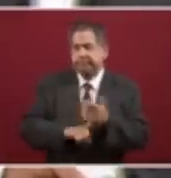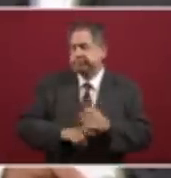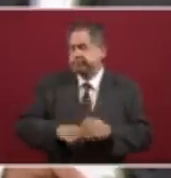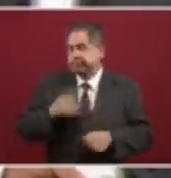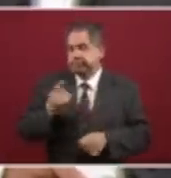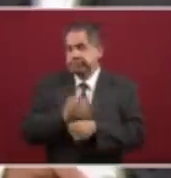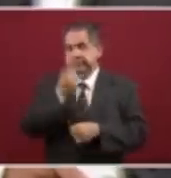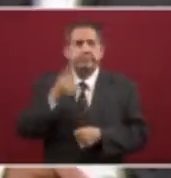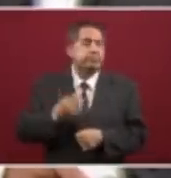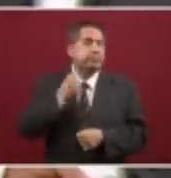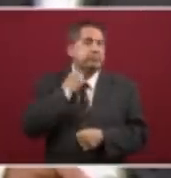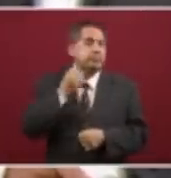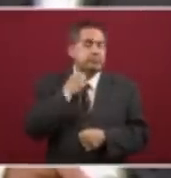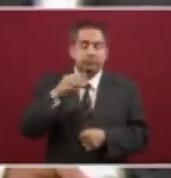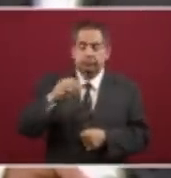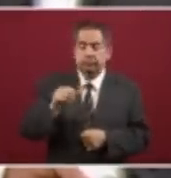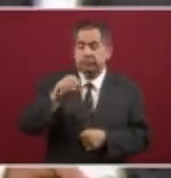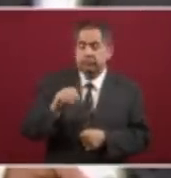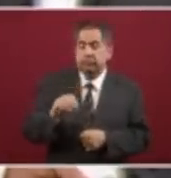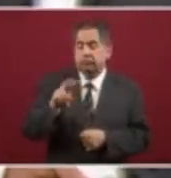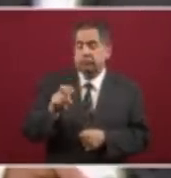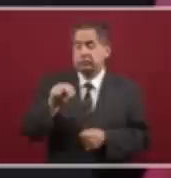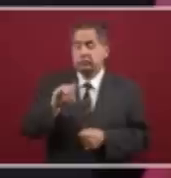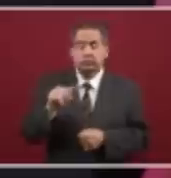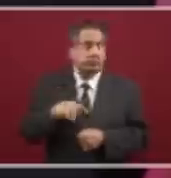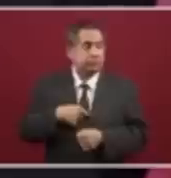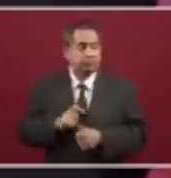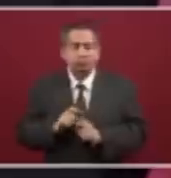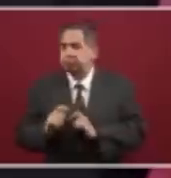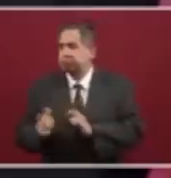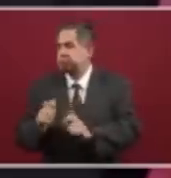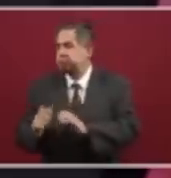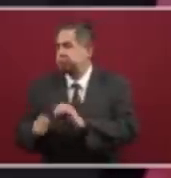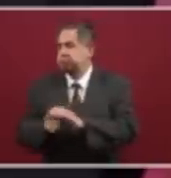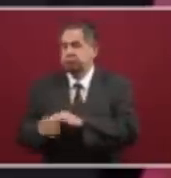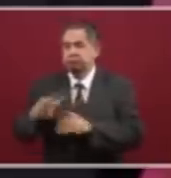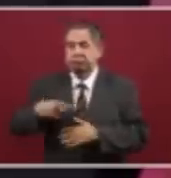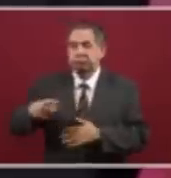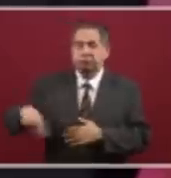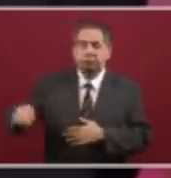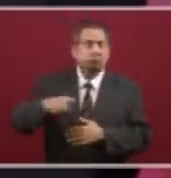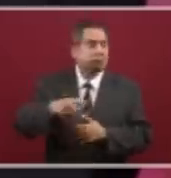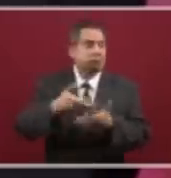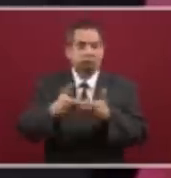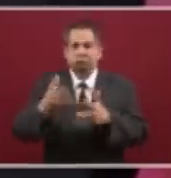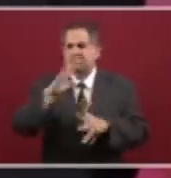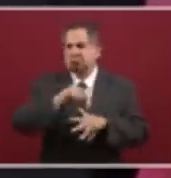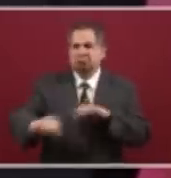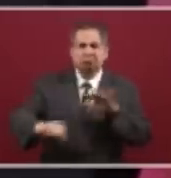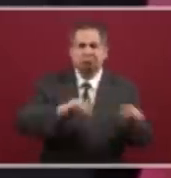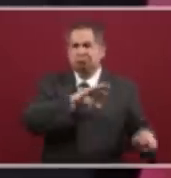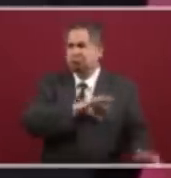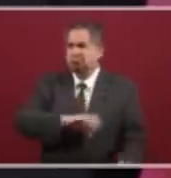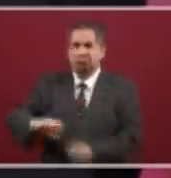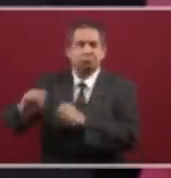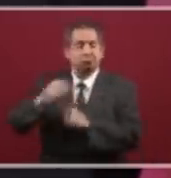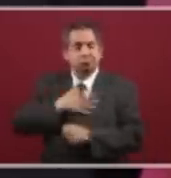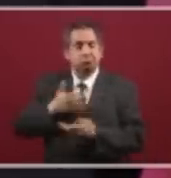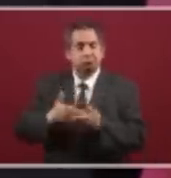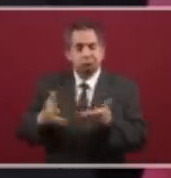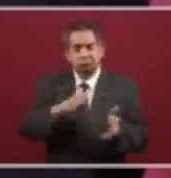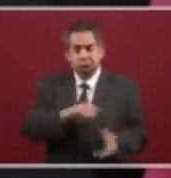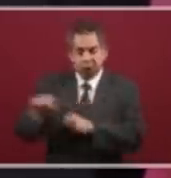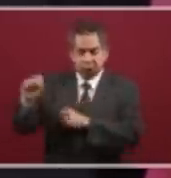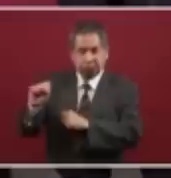alberto de león venegas contrató a varias personas para tomar posesión de nuestro terreno de salazar